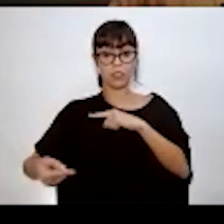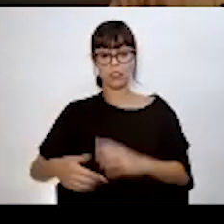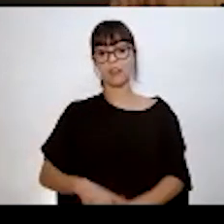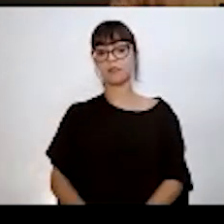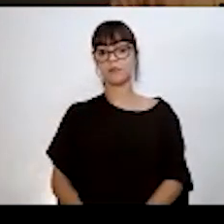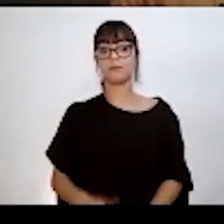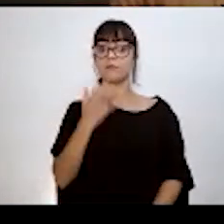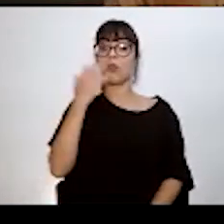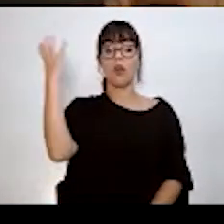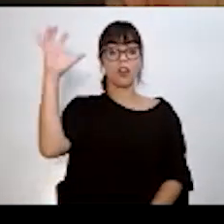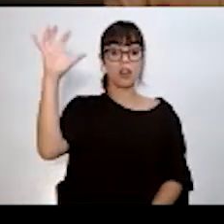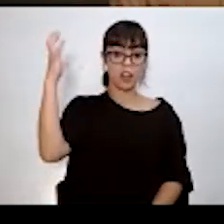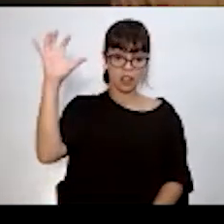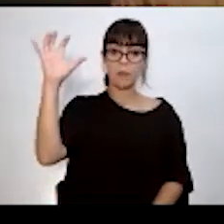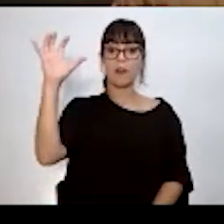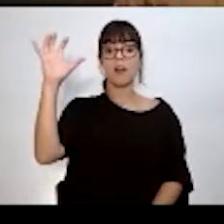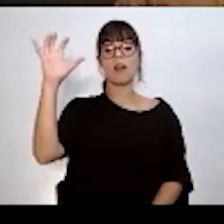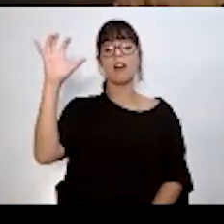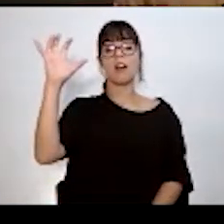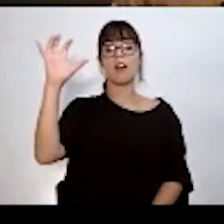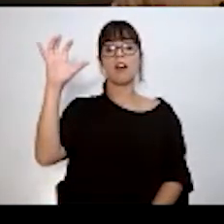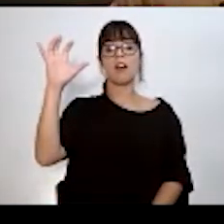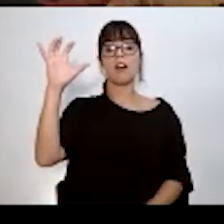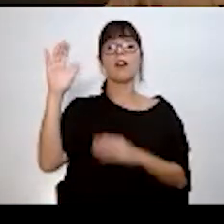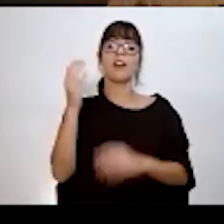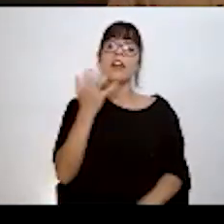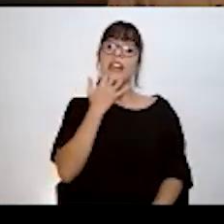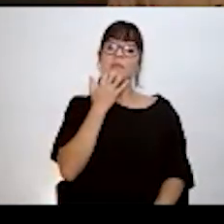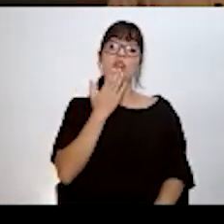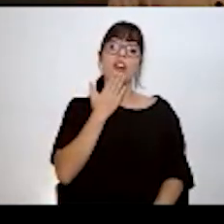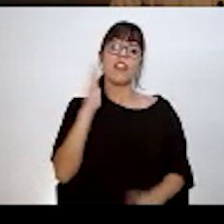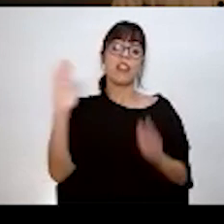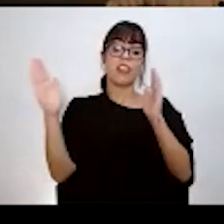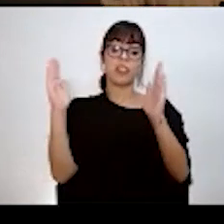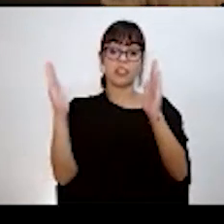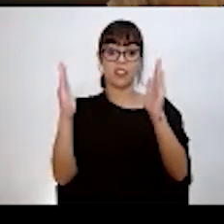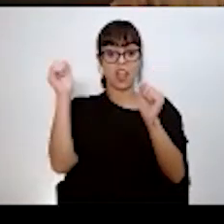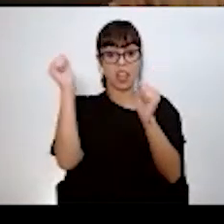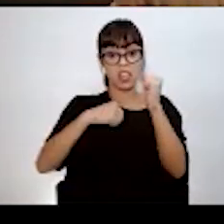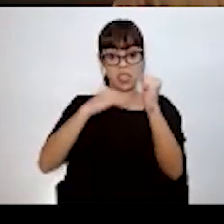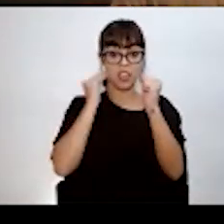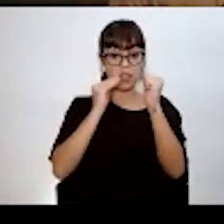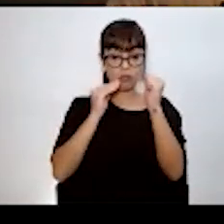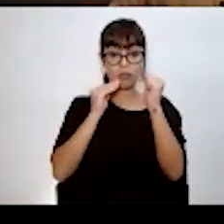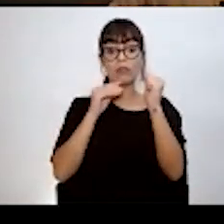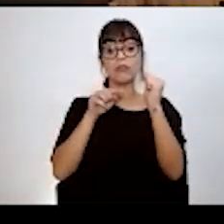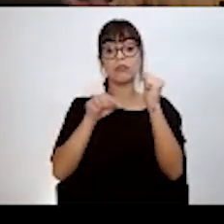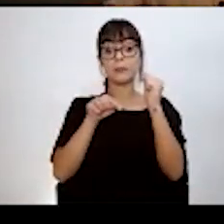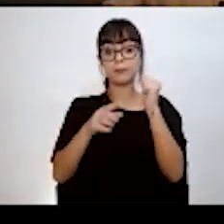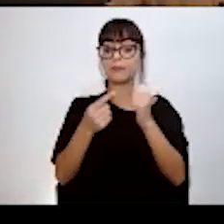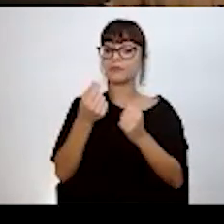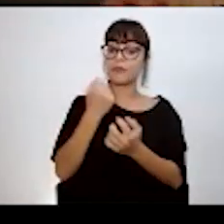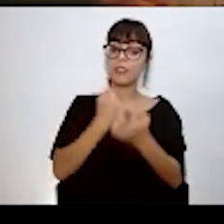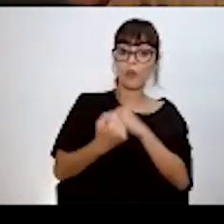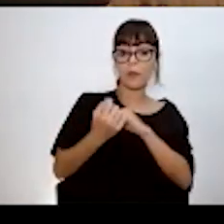eventos climáticos como la pequeña edad del hielo, por ejemplo, parece que tienen consecuencias en la organización de la actividad económica,